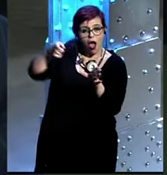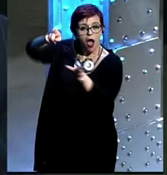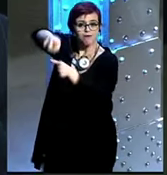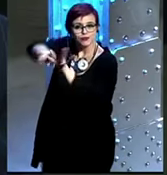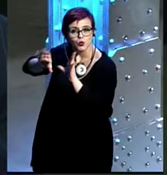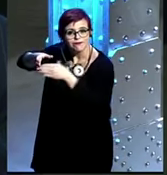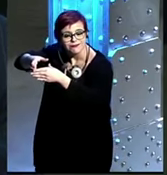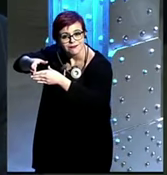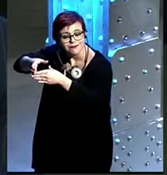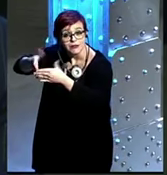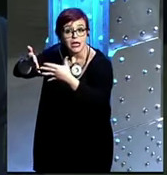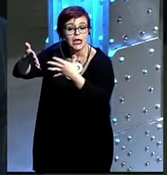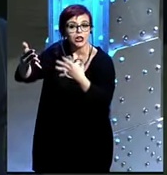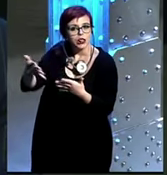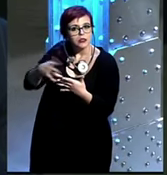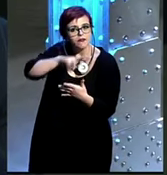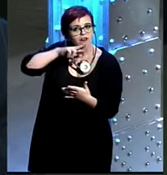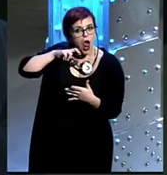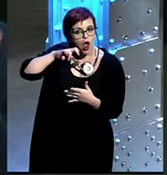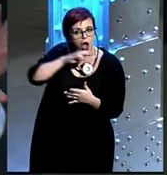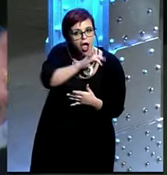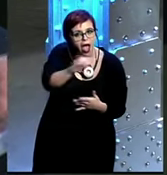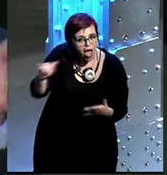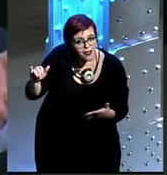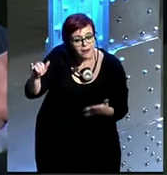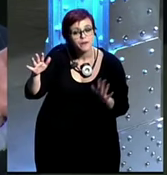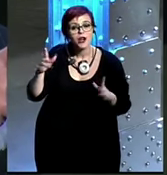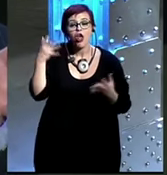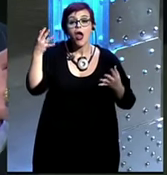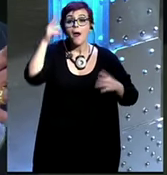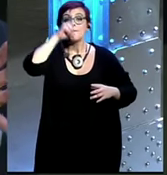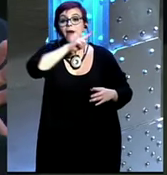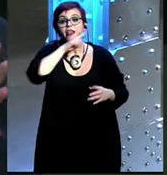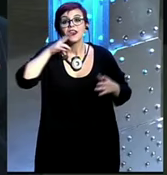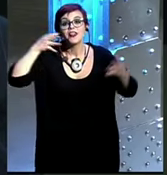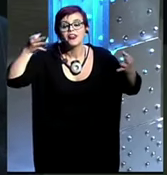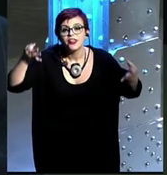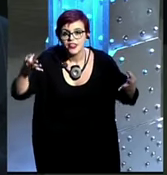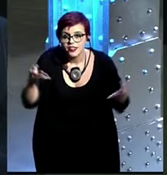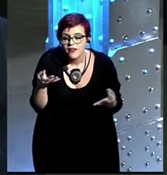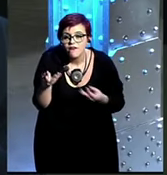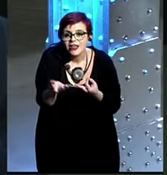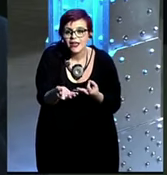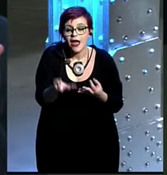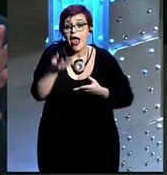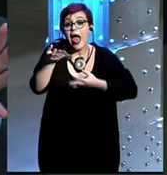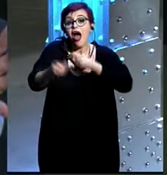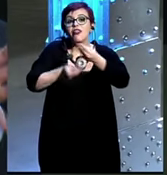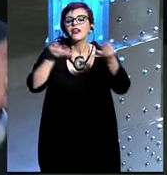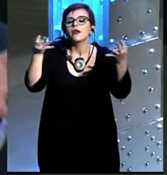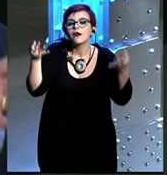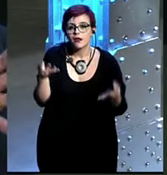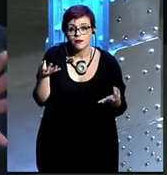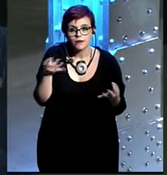signos. Bueno, pues todo esto también puede tener un valor. Lo que yo creo es que los padres lo que tienen que hacer es preservar todas las opciones que fueran